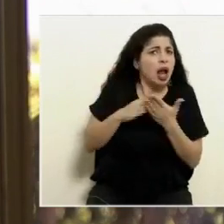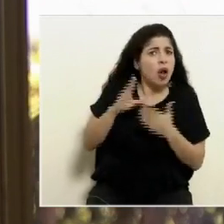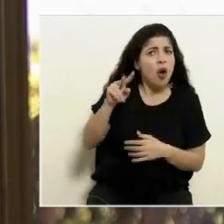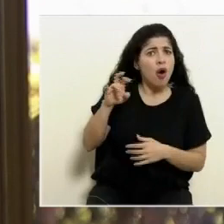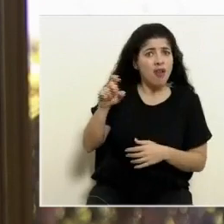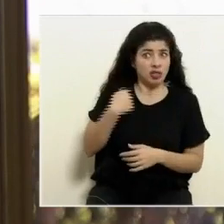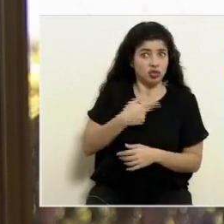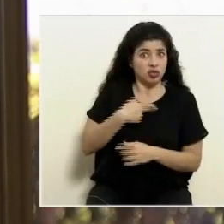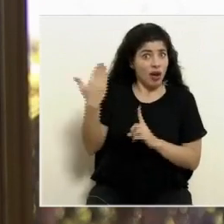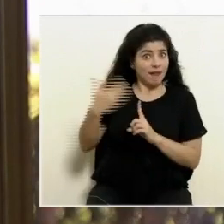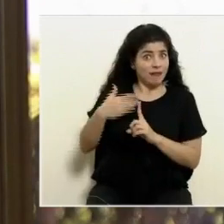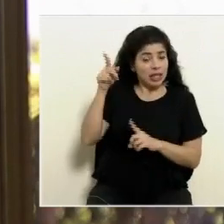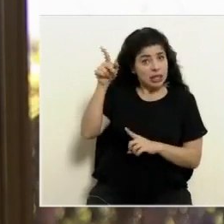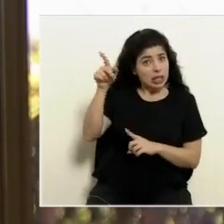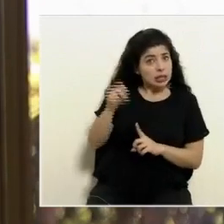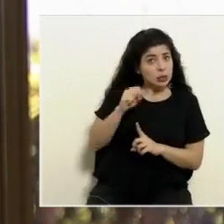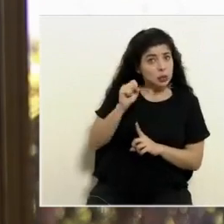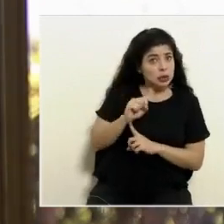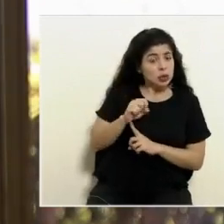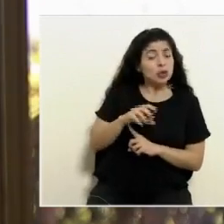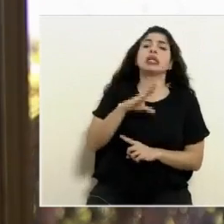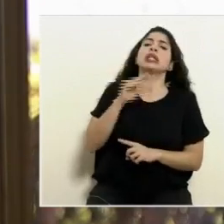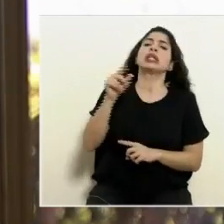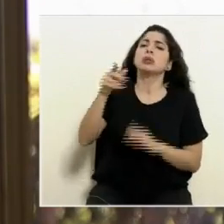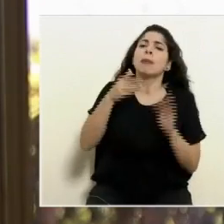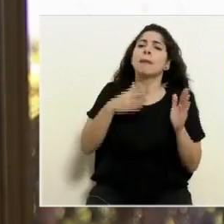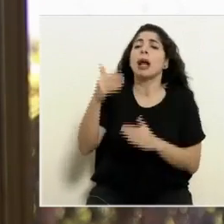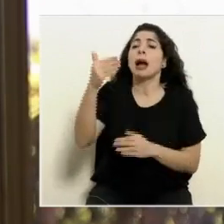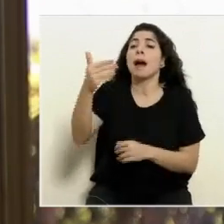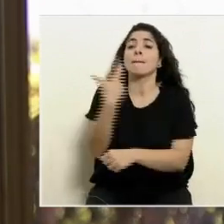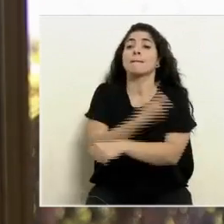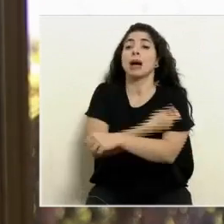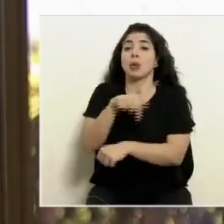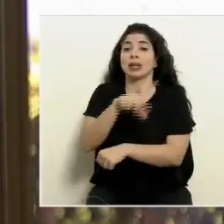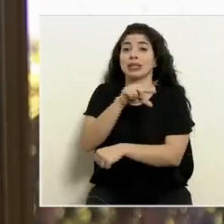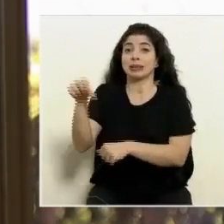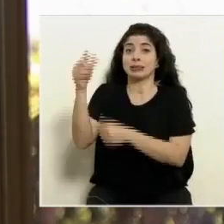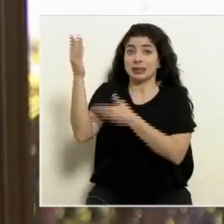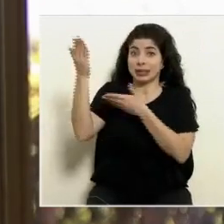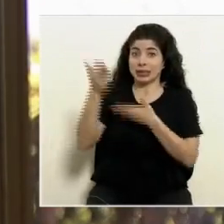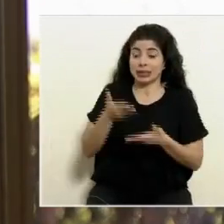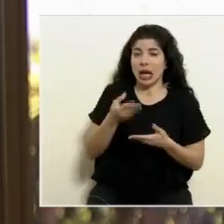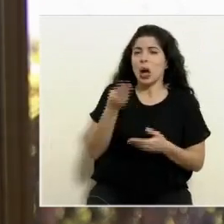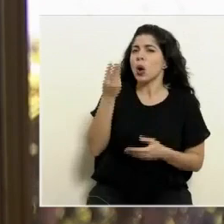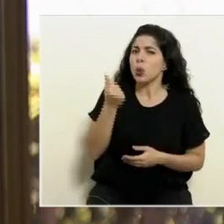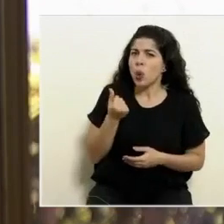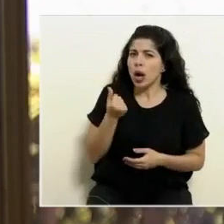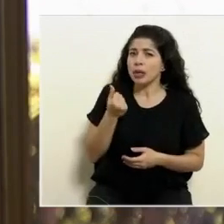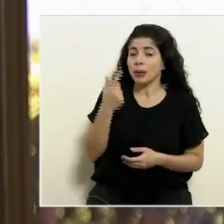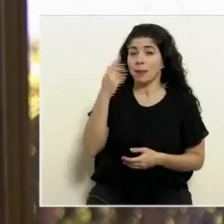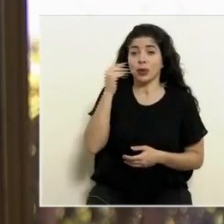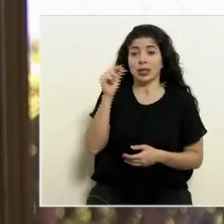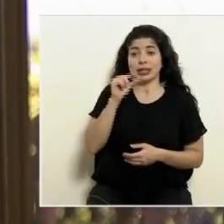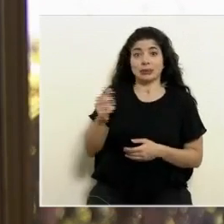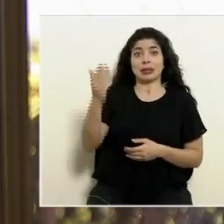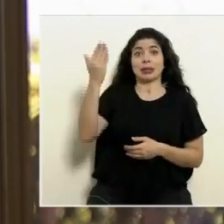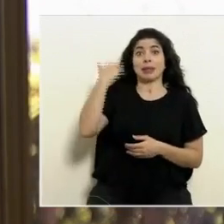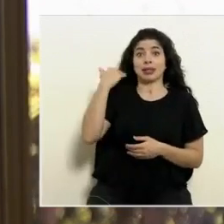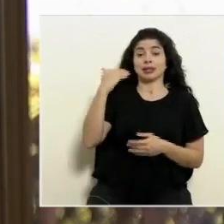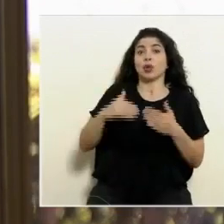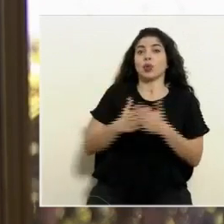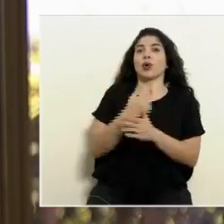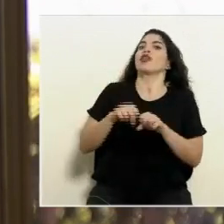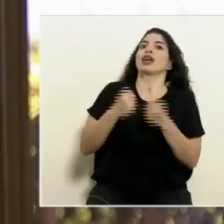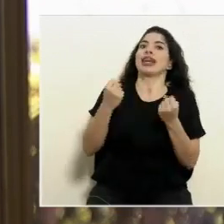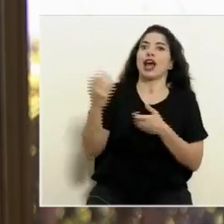estamos afectados por esta situación y cuál sería la proyección de vacunas que lleguen esta semana, dado la celebración que se hubo la semana anterior por un nuevo récord